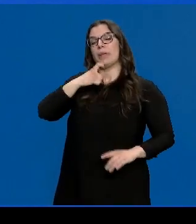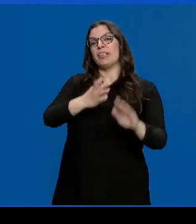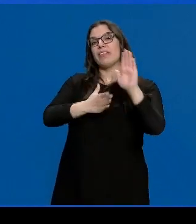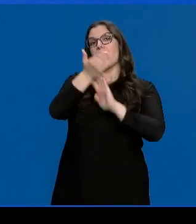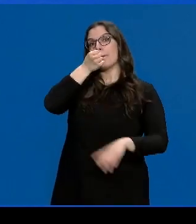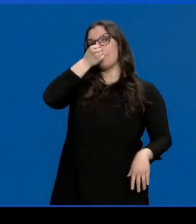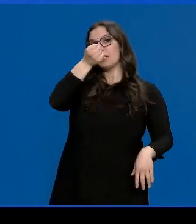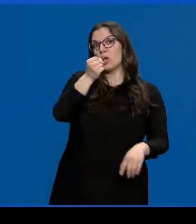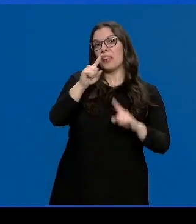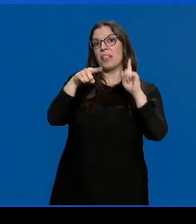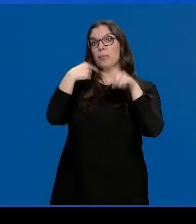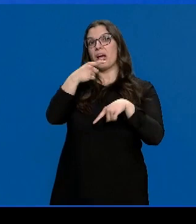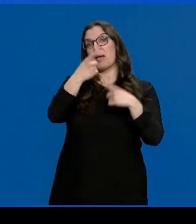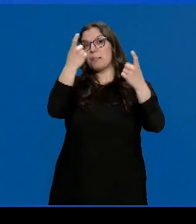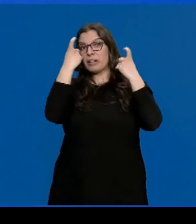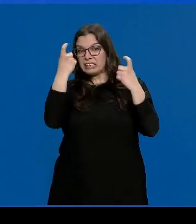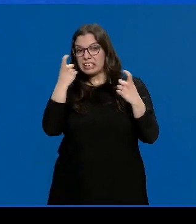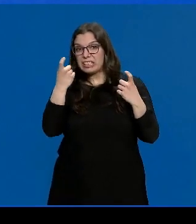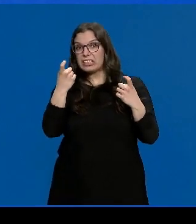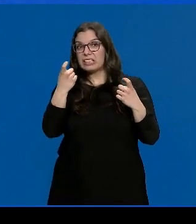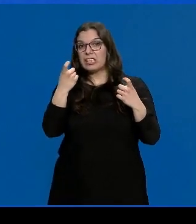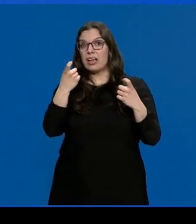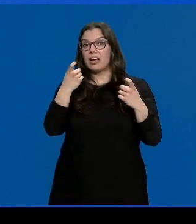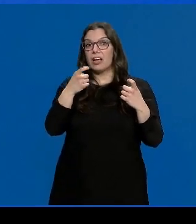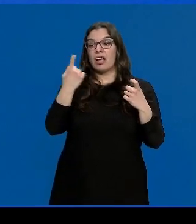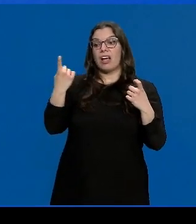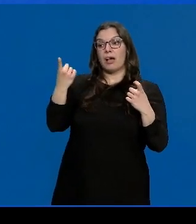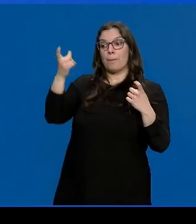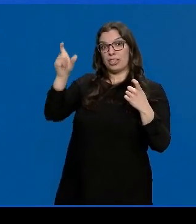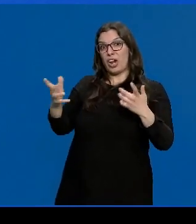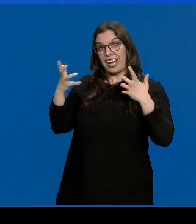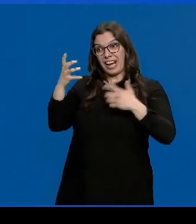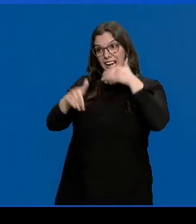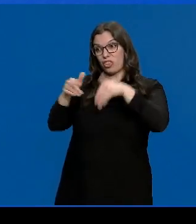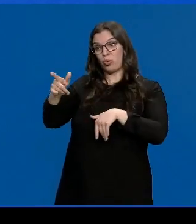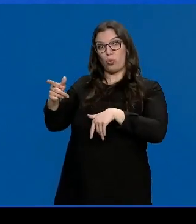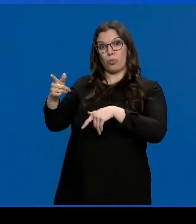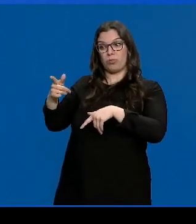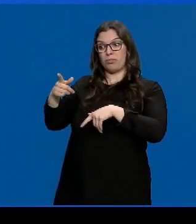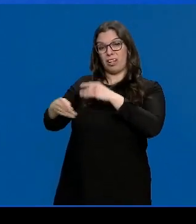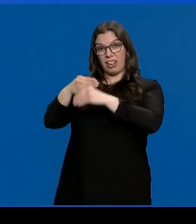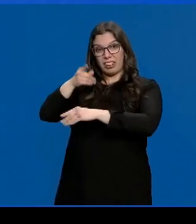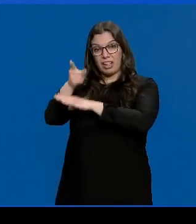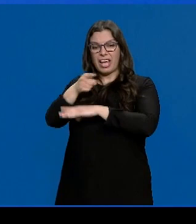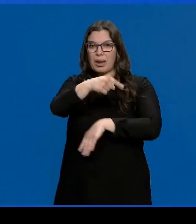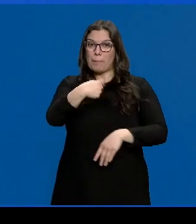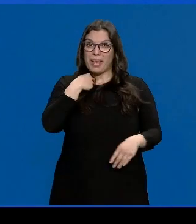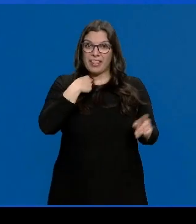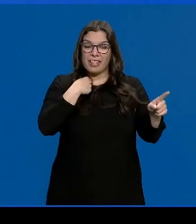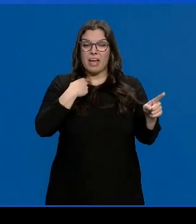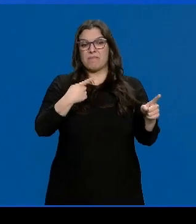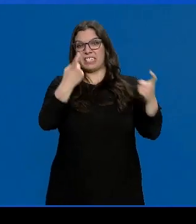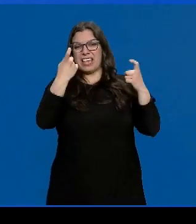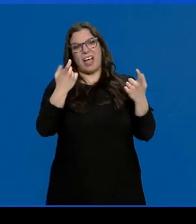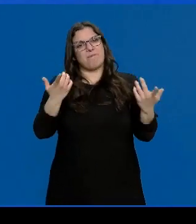Socialista, intente dar lecciones de lo que debe hacer el que ha ganado las elecciones en Castilla y León, después de haberlas perdido el señor Tudanca,